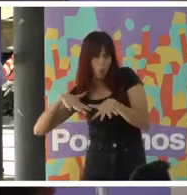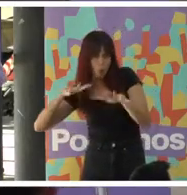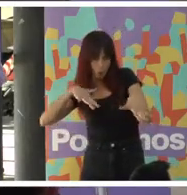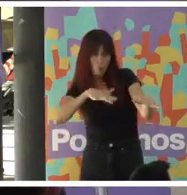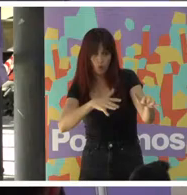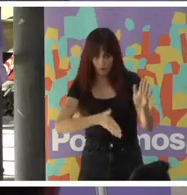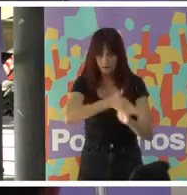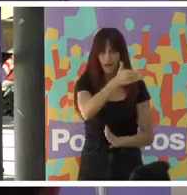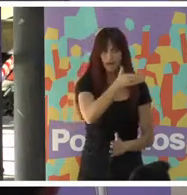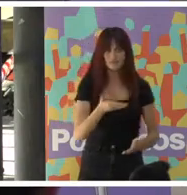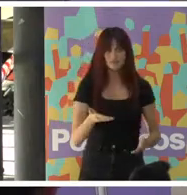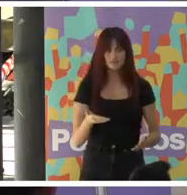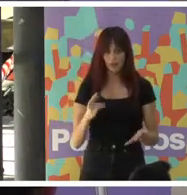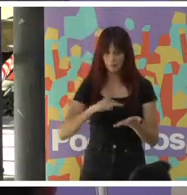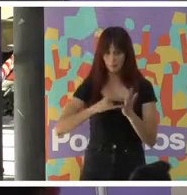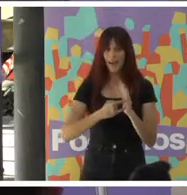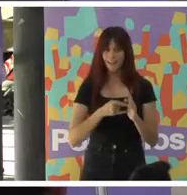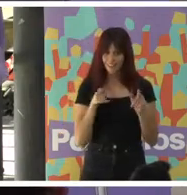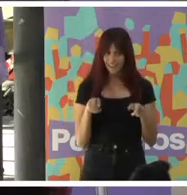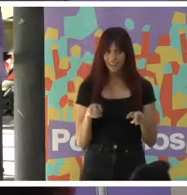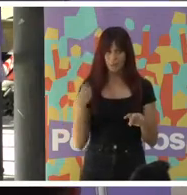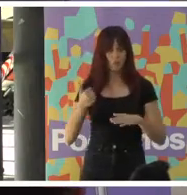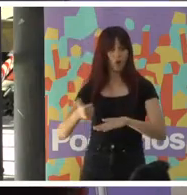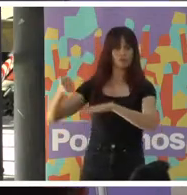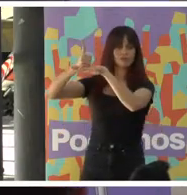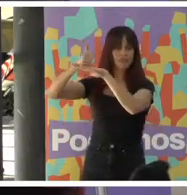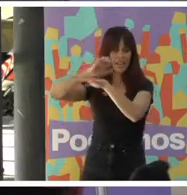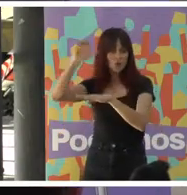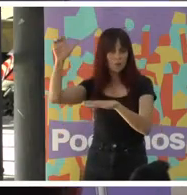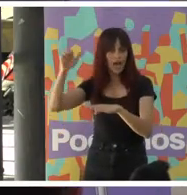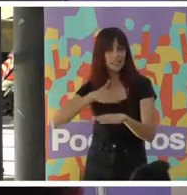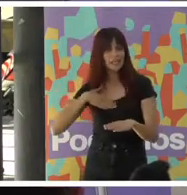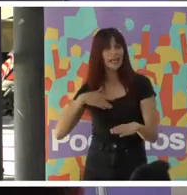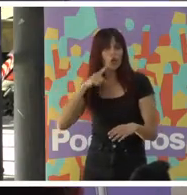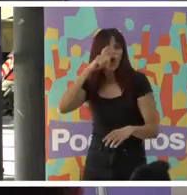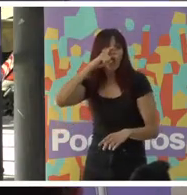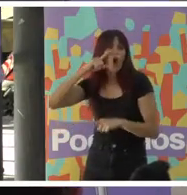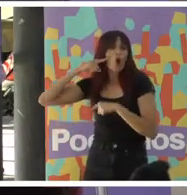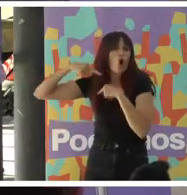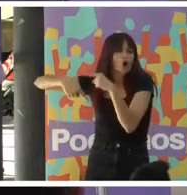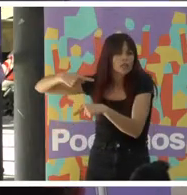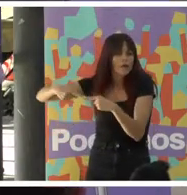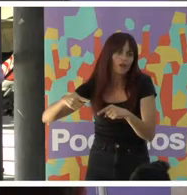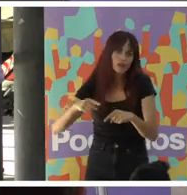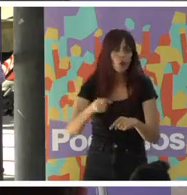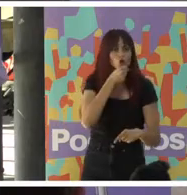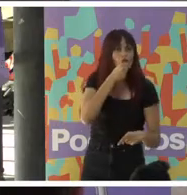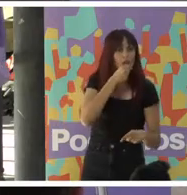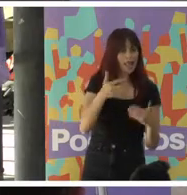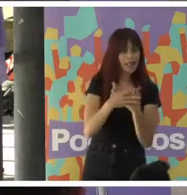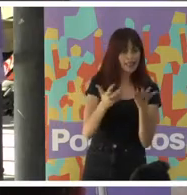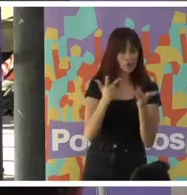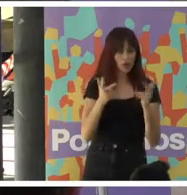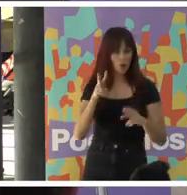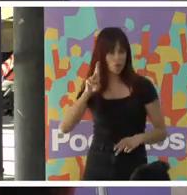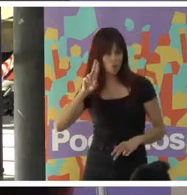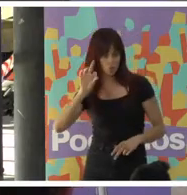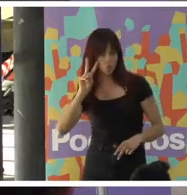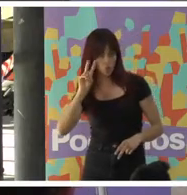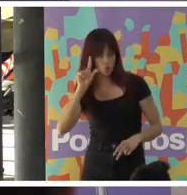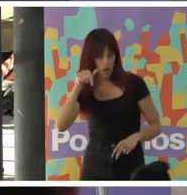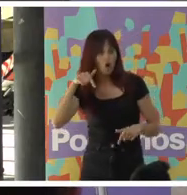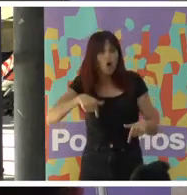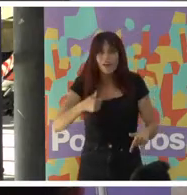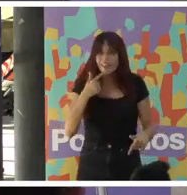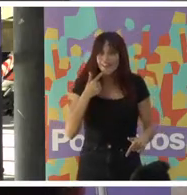terrestres. Ese es el plan de las élites europeas, que van de los conservadores a los socialdemócratas. Ursula von der Leyen hoy ha dicho